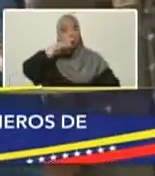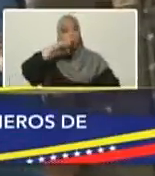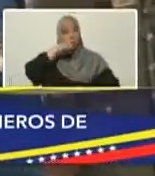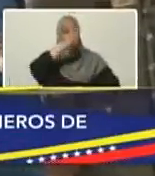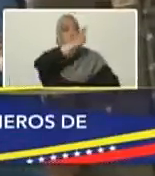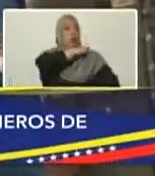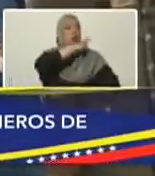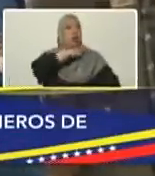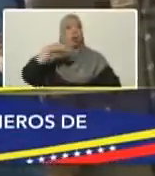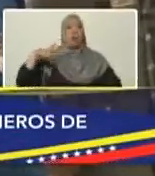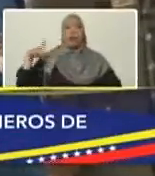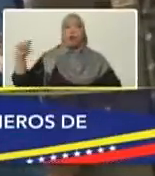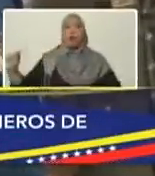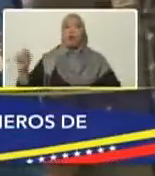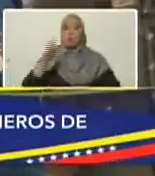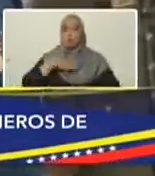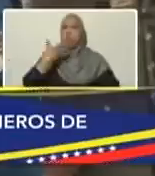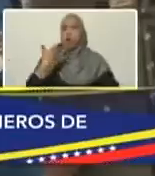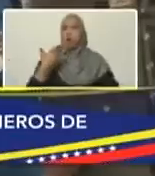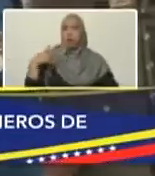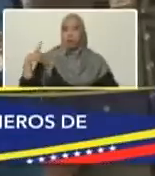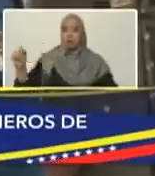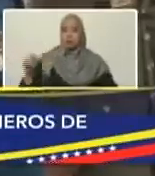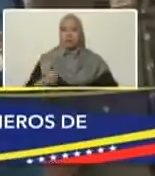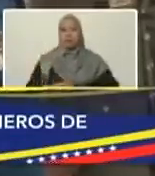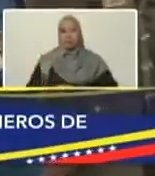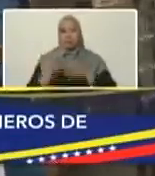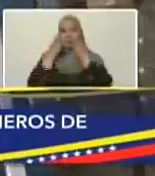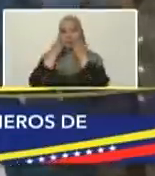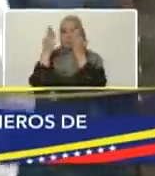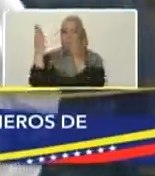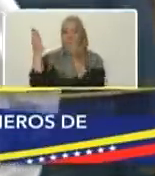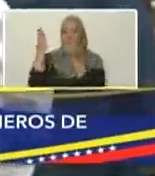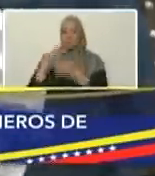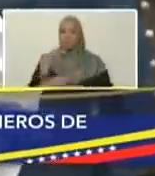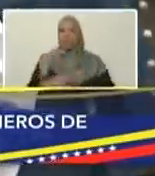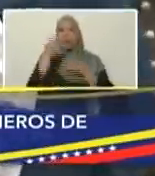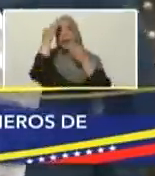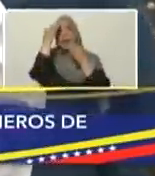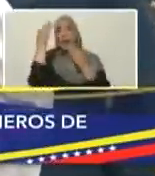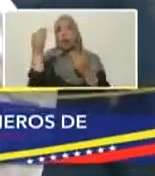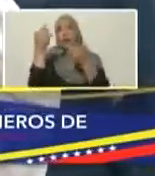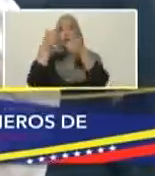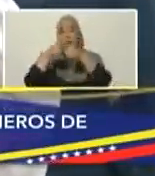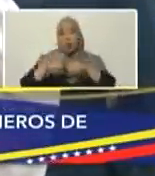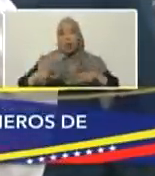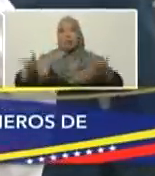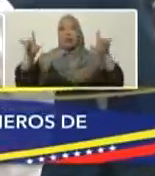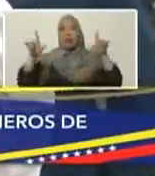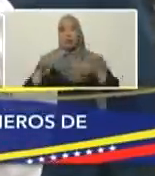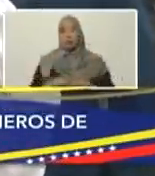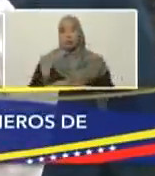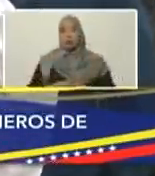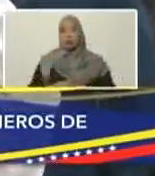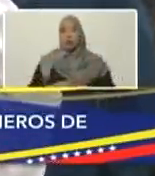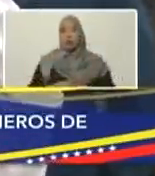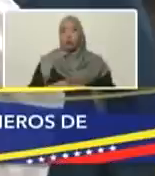retirarme. ¡Adelante! ¡A la ley! ¡Ley! Saludos al libertador.